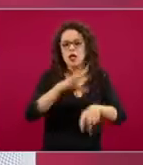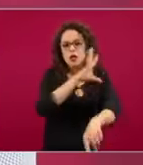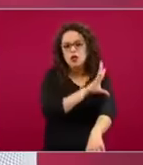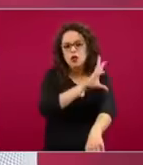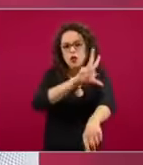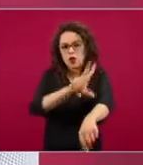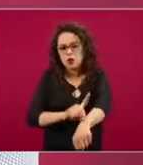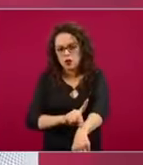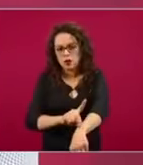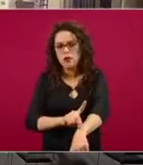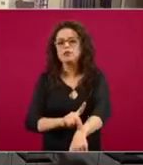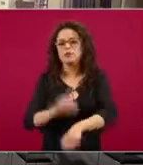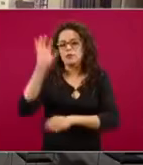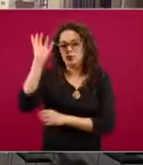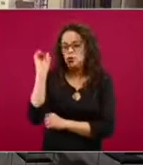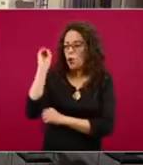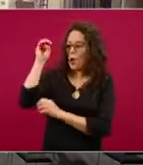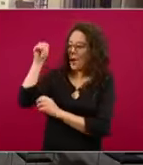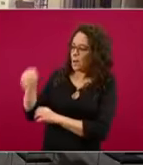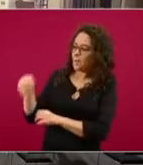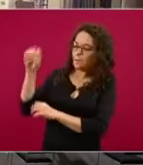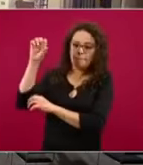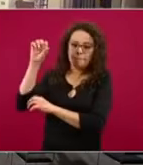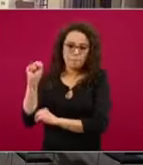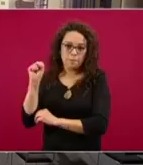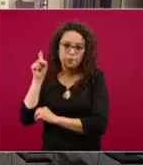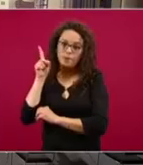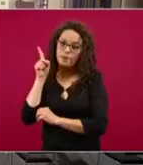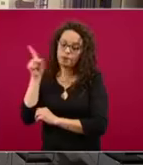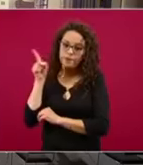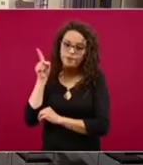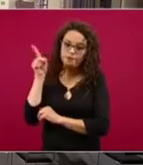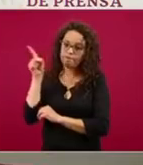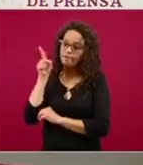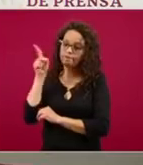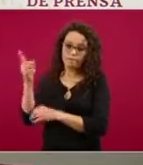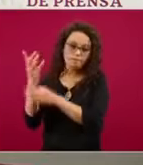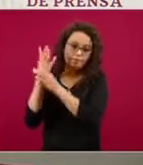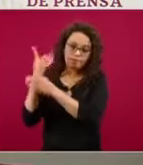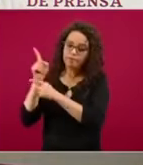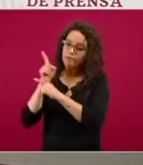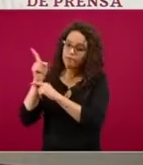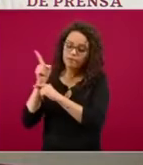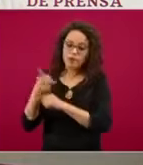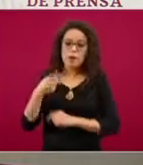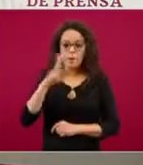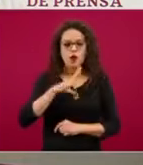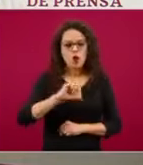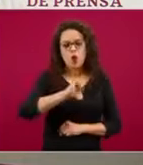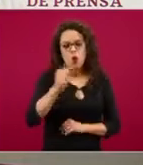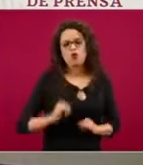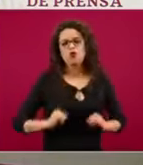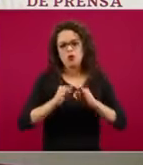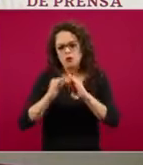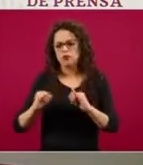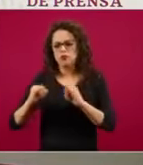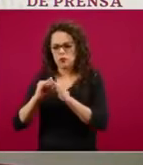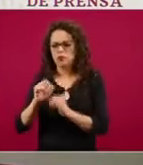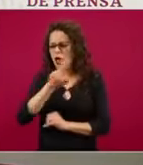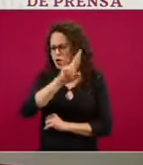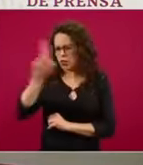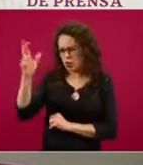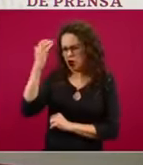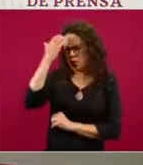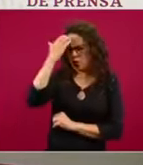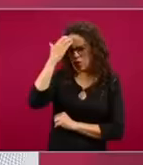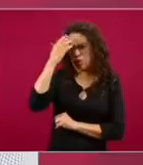manera técnica la Organización Mundial de la Salud, pero también hay instituciones internacionalmente bastante reconocidas